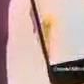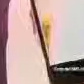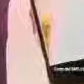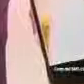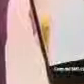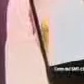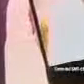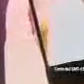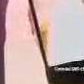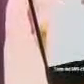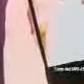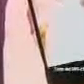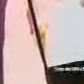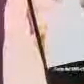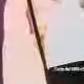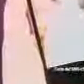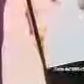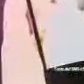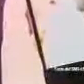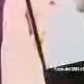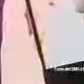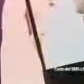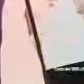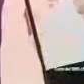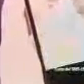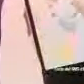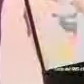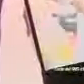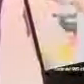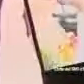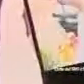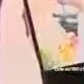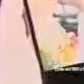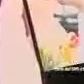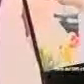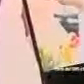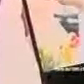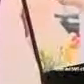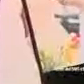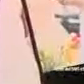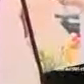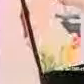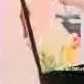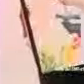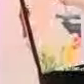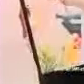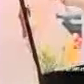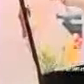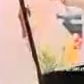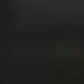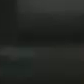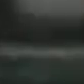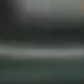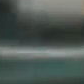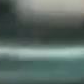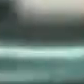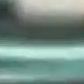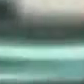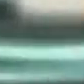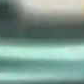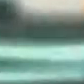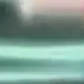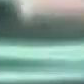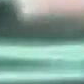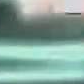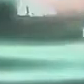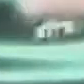la nueva manera de conocer a tu media naranja. Olvídate de los momentos de soledad. Envía cita al 8826.